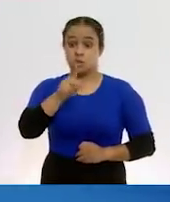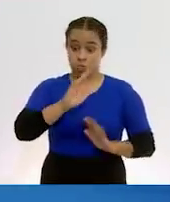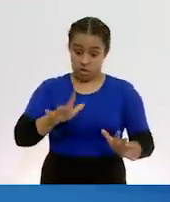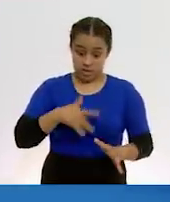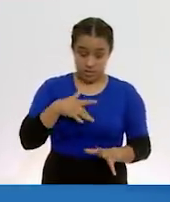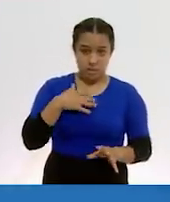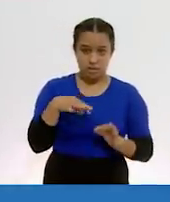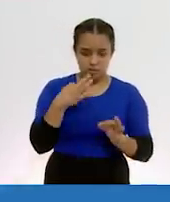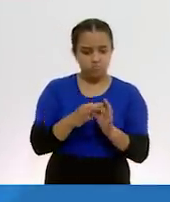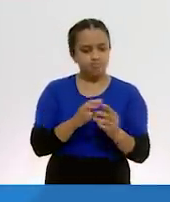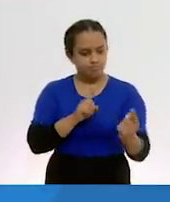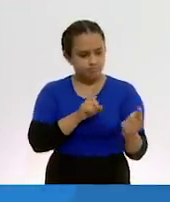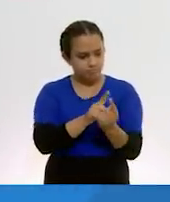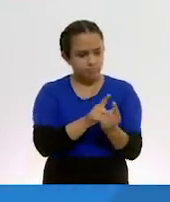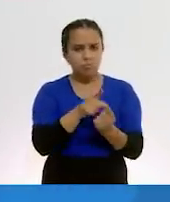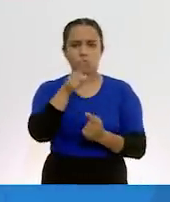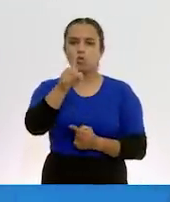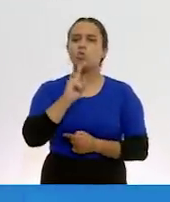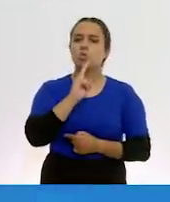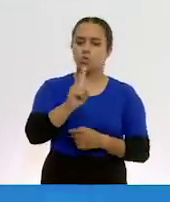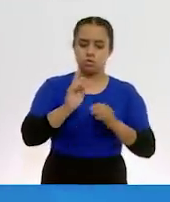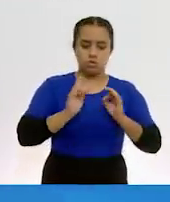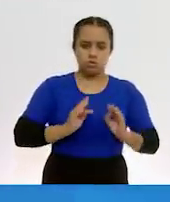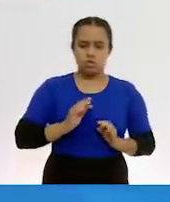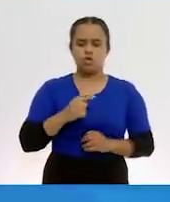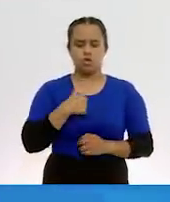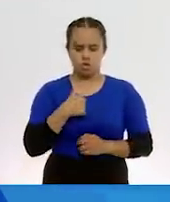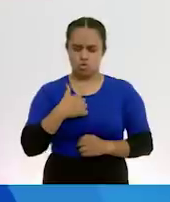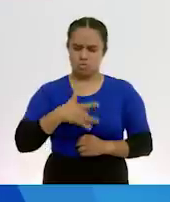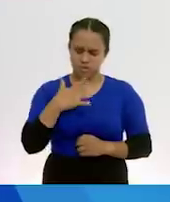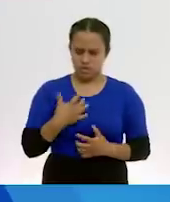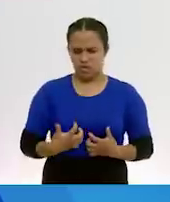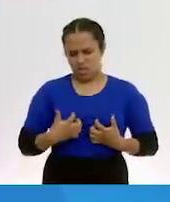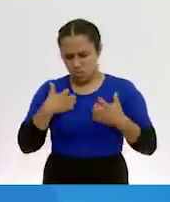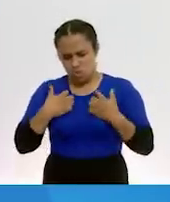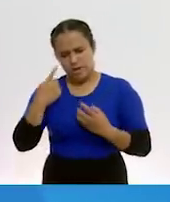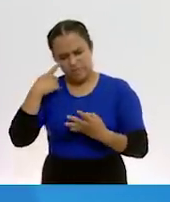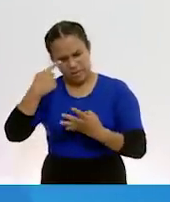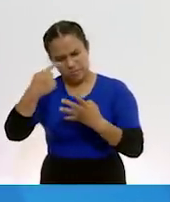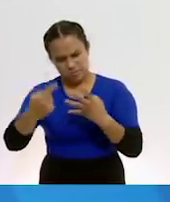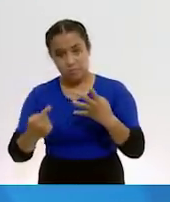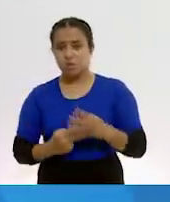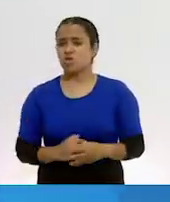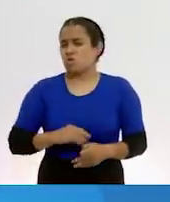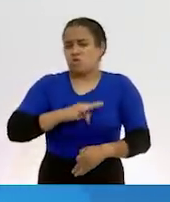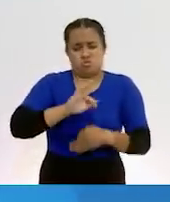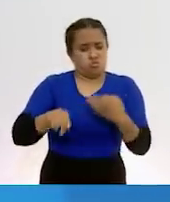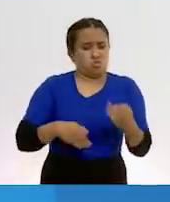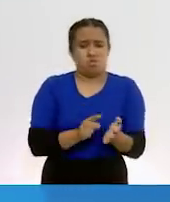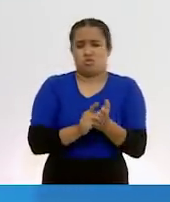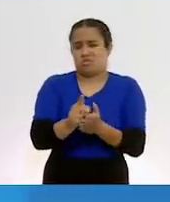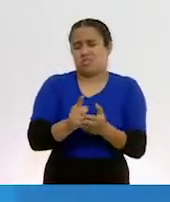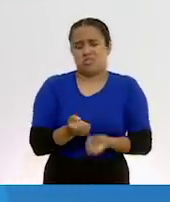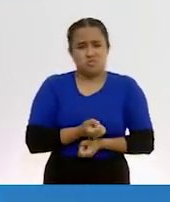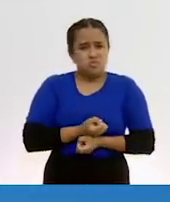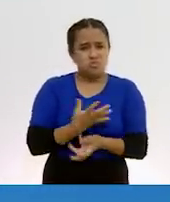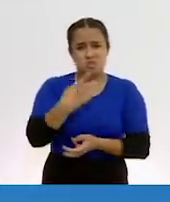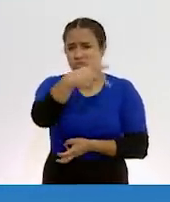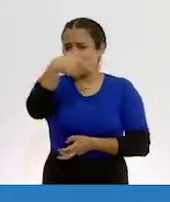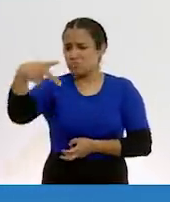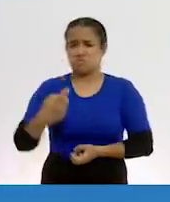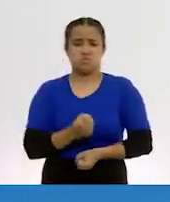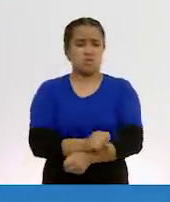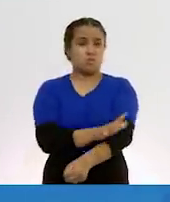listo, acércate y di con voz relajada: "estoy molesto contigo por esto". Todos tenemos derecho a expresar nuestras